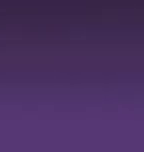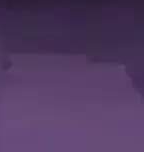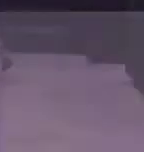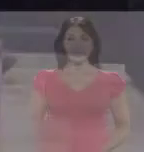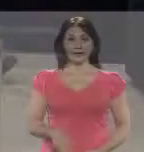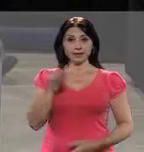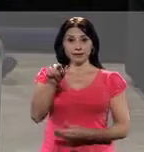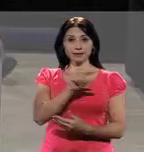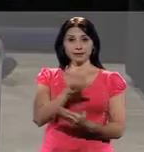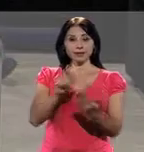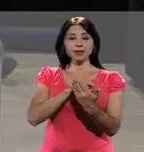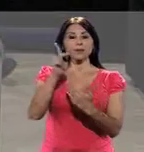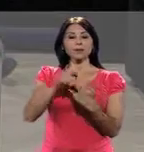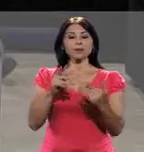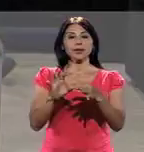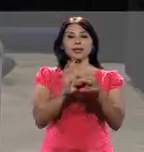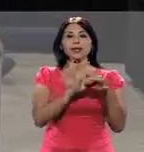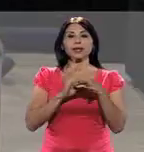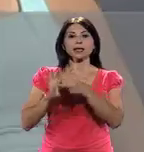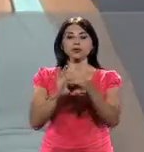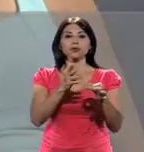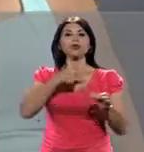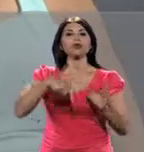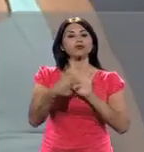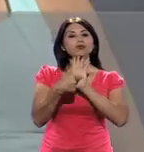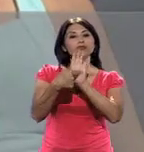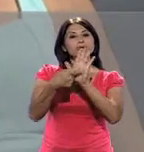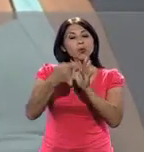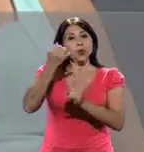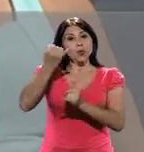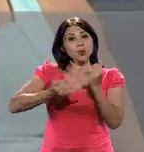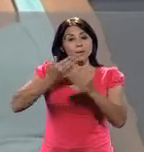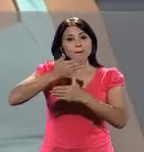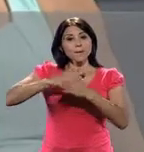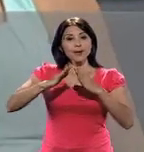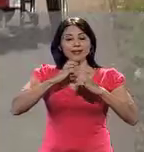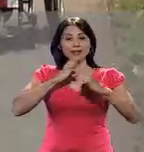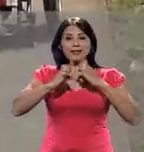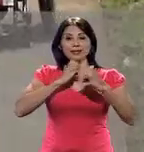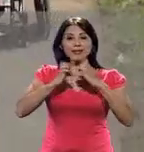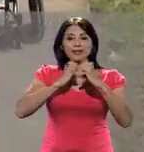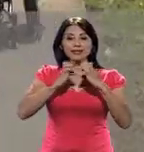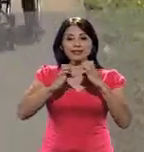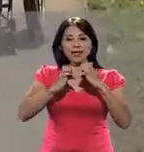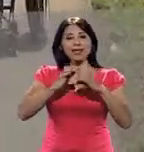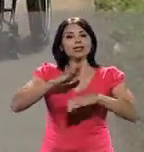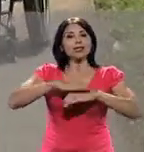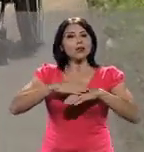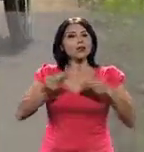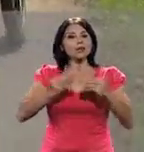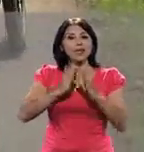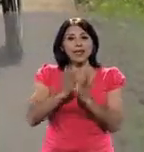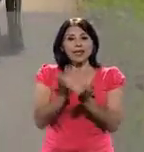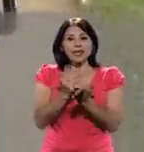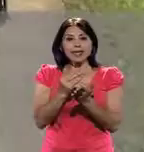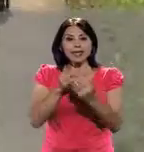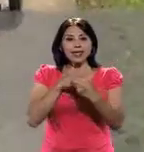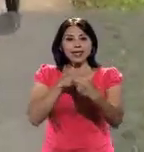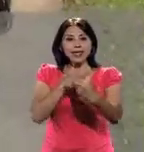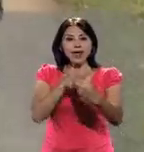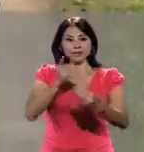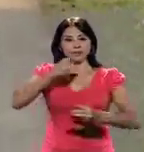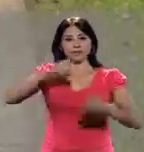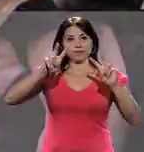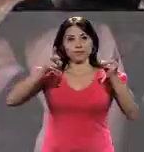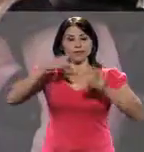esta semana en nexos le presentamos la última entrega de la entrevista sobre la guía somos parte de la emergencia en